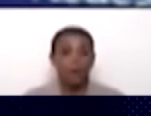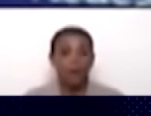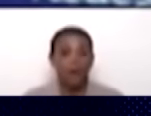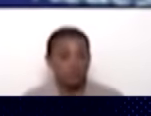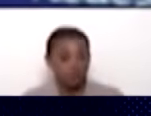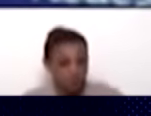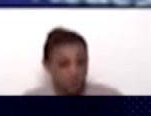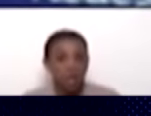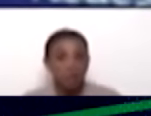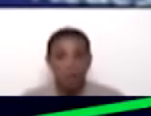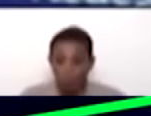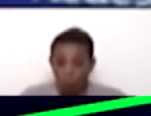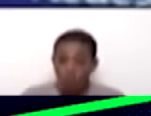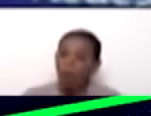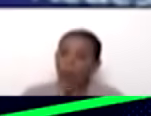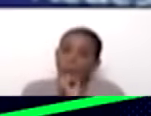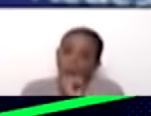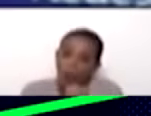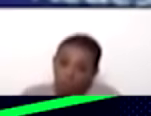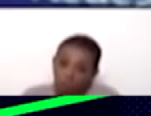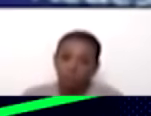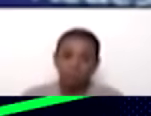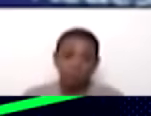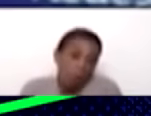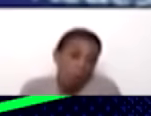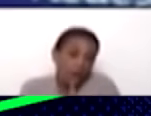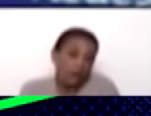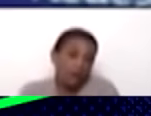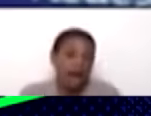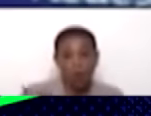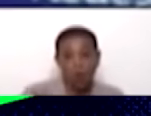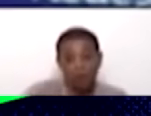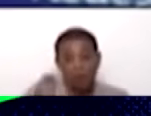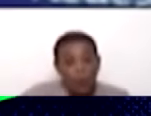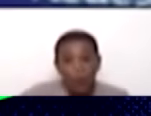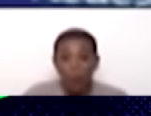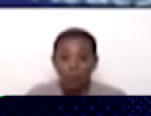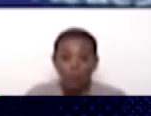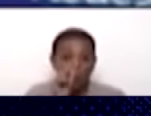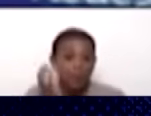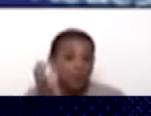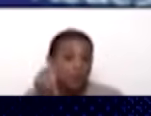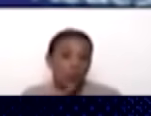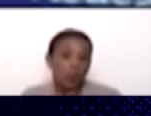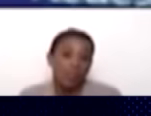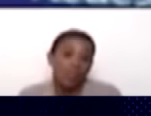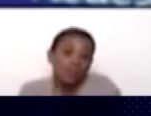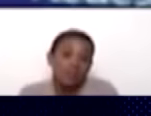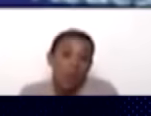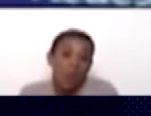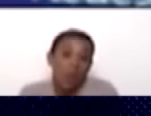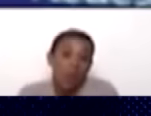darse ese gobierno. Bueno, a los argentinos y a las argentinas les decimos, ustedes